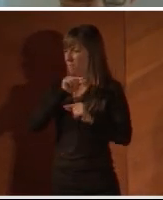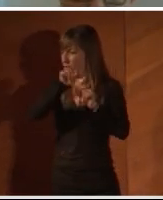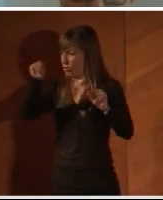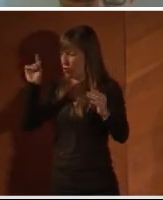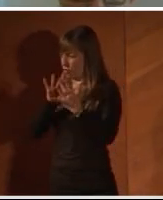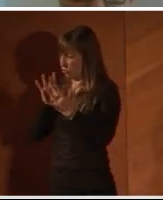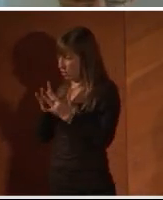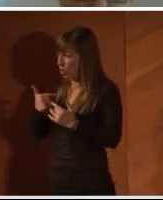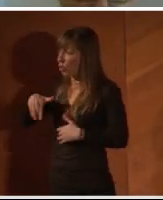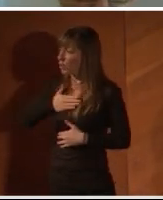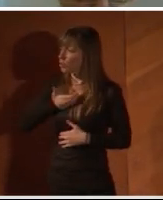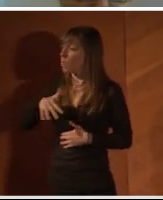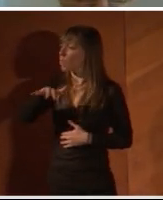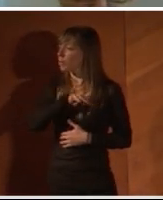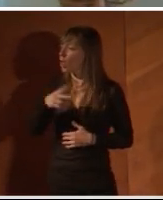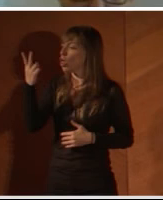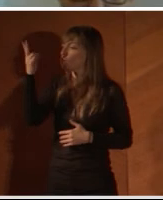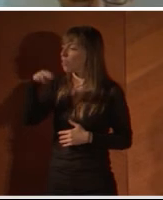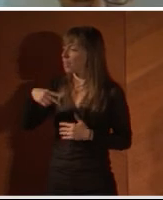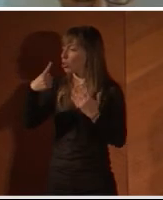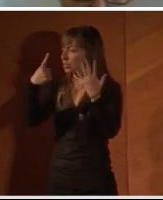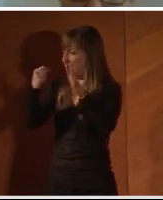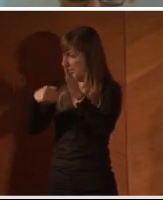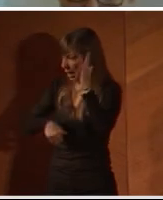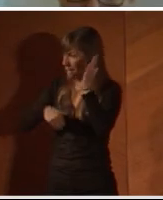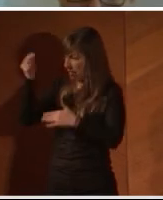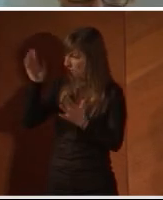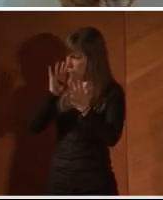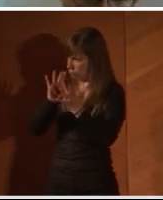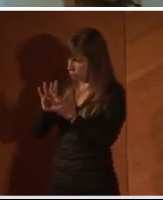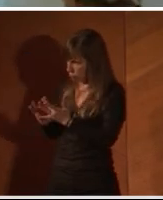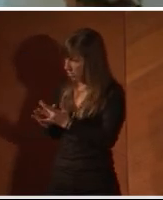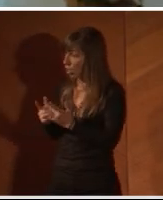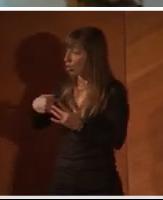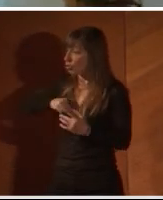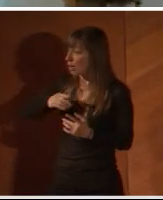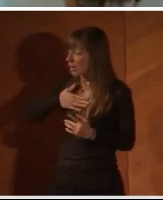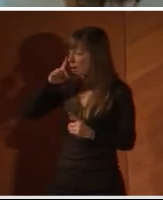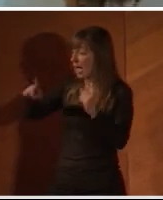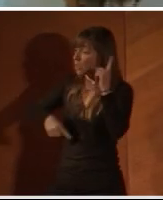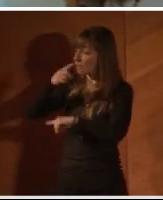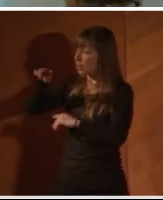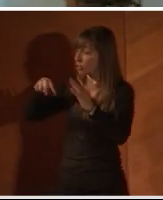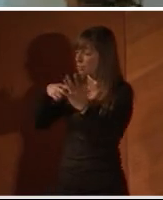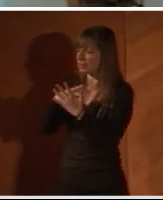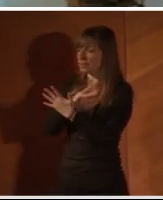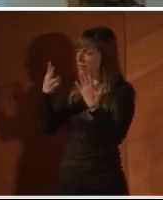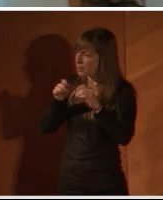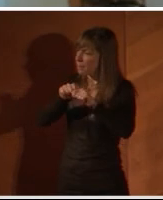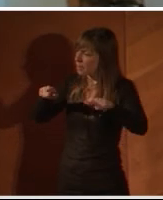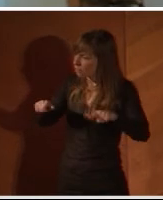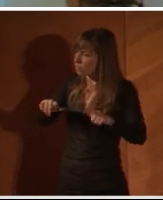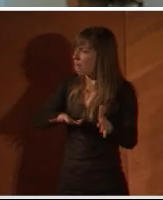de 260 municipios de la provincia de Valencia. Y nuestra idea es que en el año 2017 esté funcionando para todos